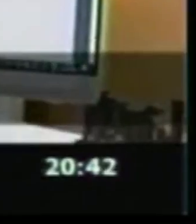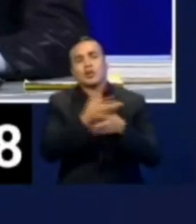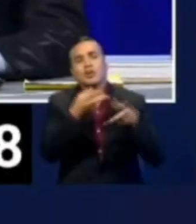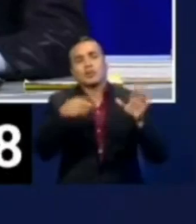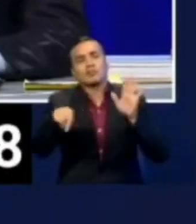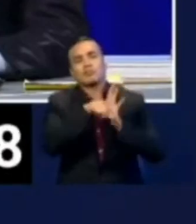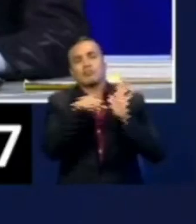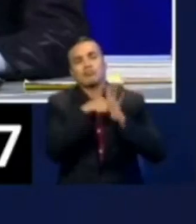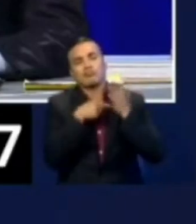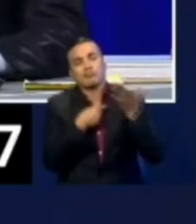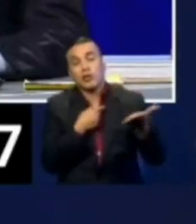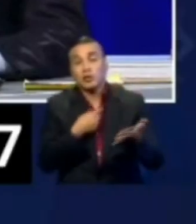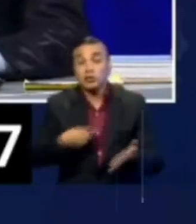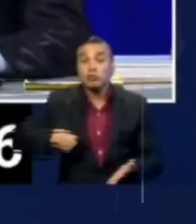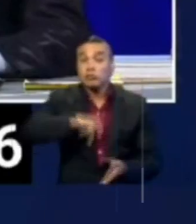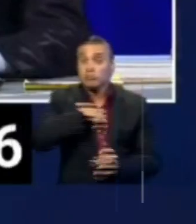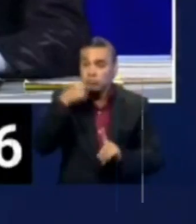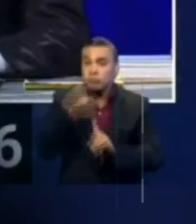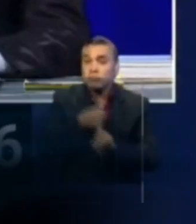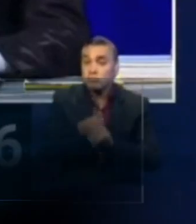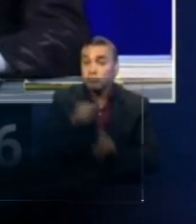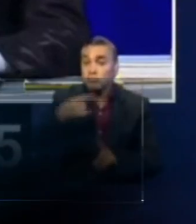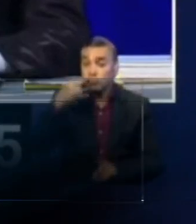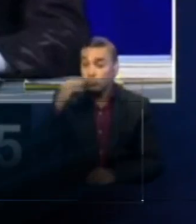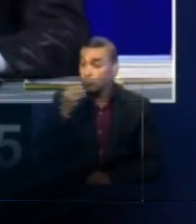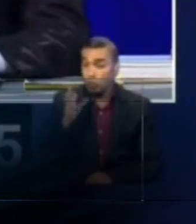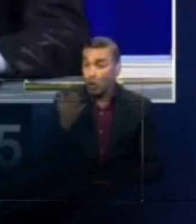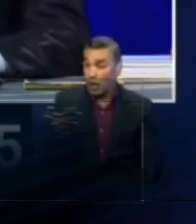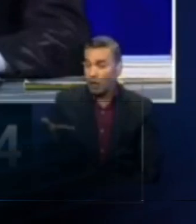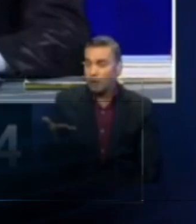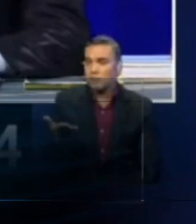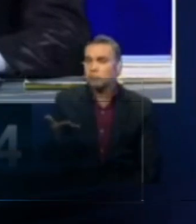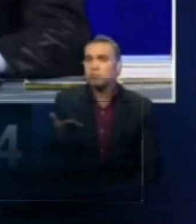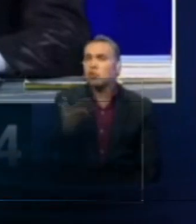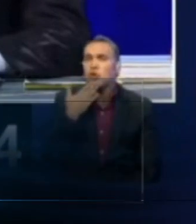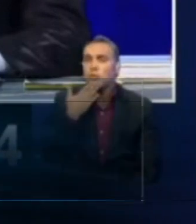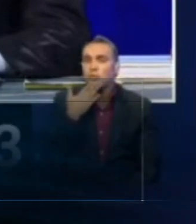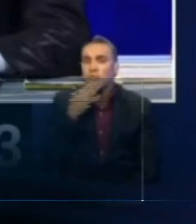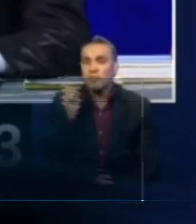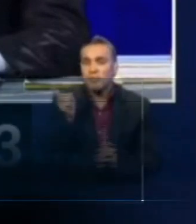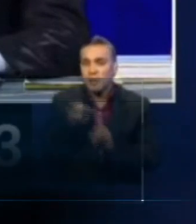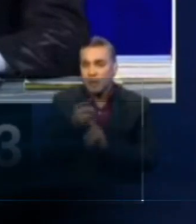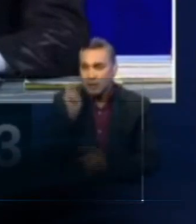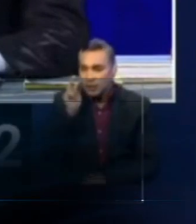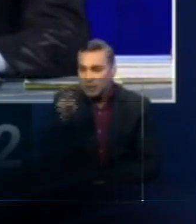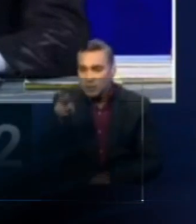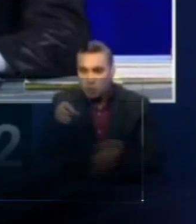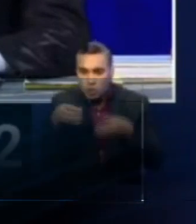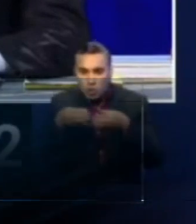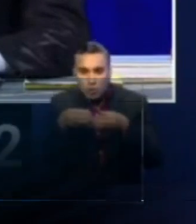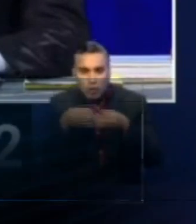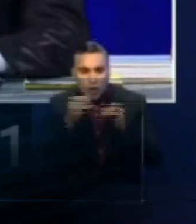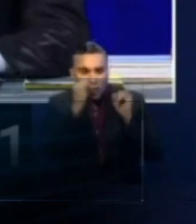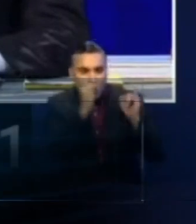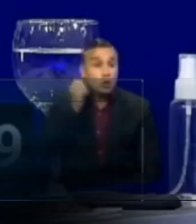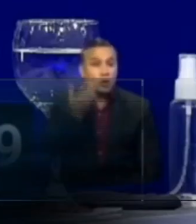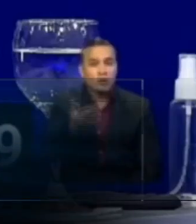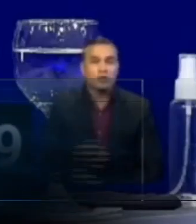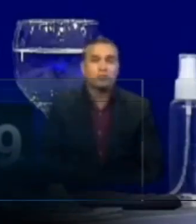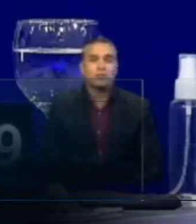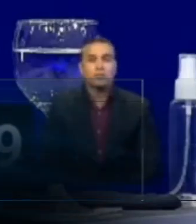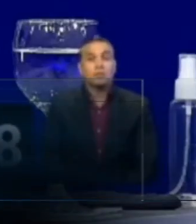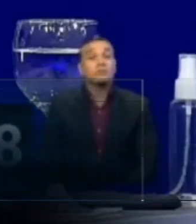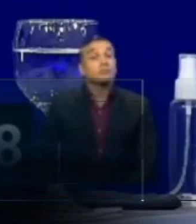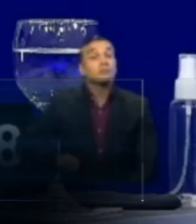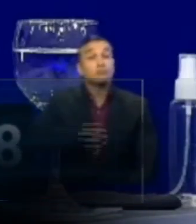temas. Nosotros vamos a combatir la desnutrición crónica infantil con el seguimiento pormenorizado, individualizado.